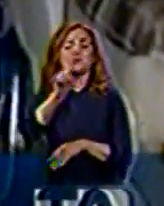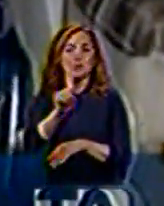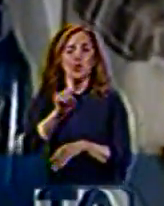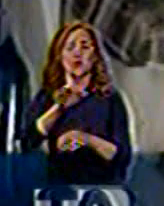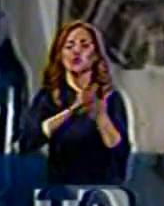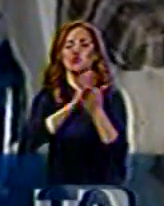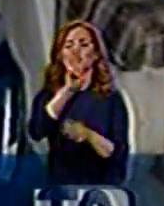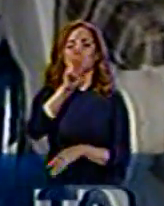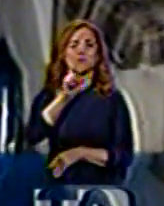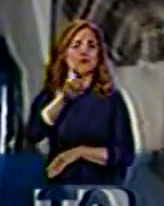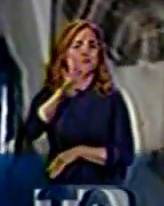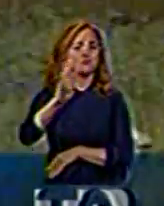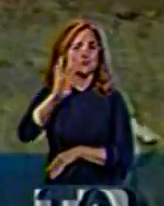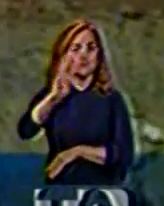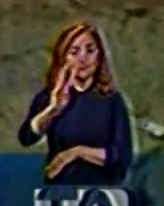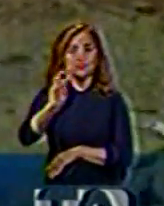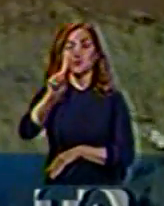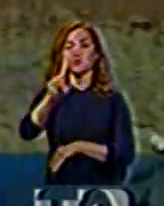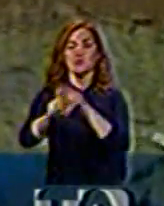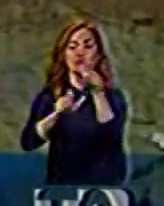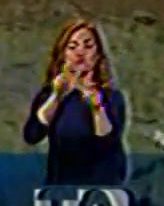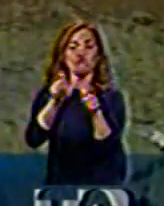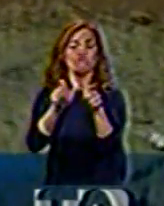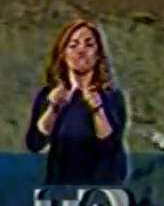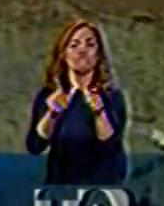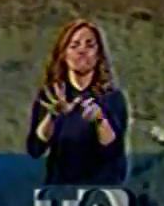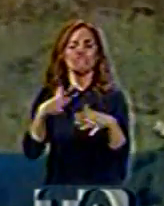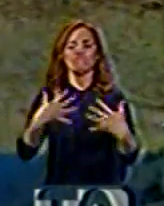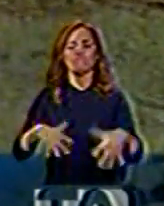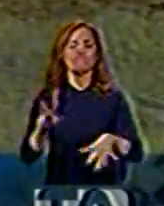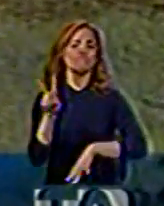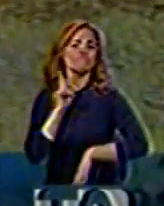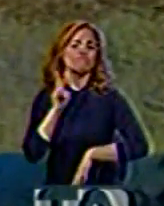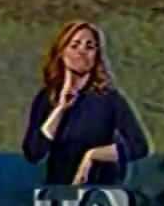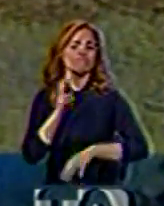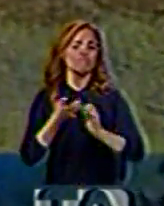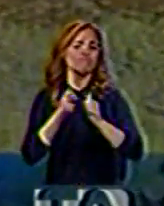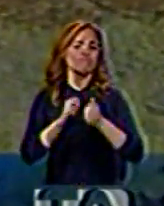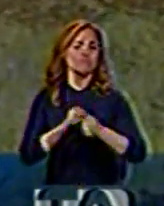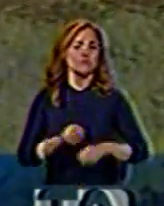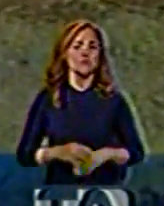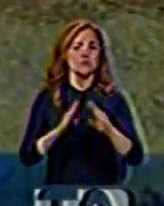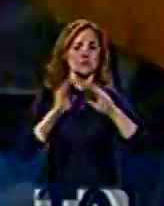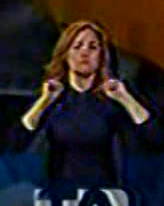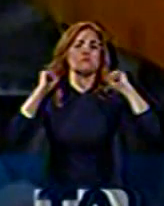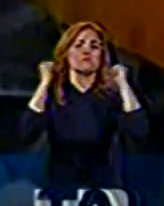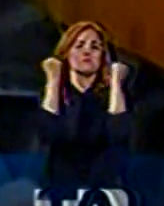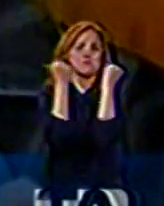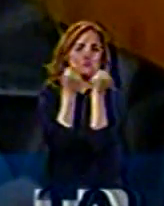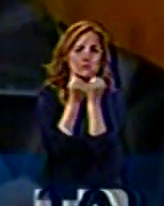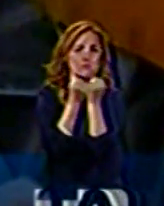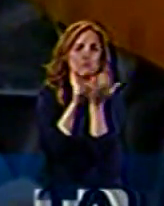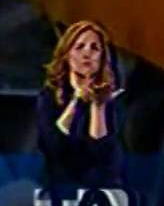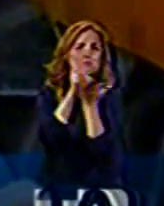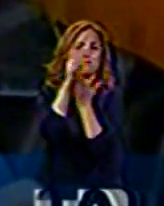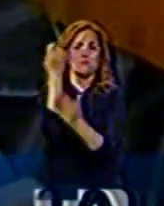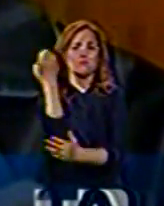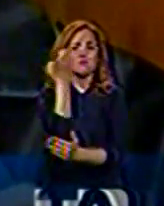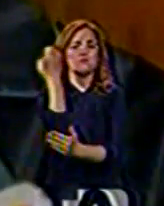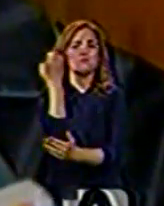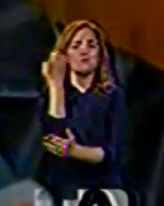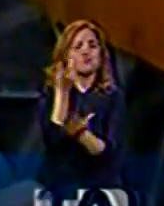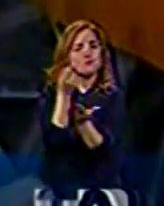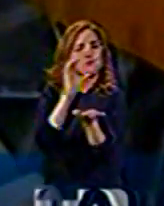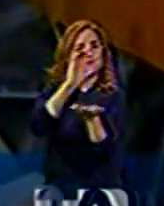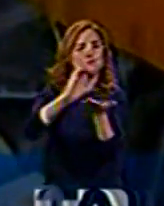personas sufrieron los estragos del invierno aquí en la provincia de Los Ríos. Ya el MIES ha entregado el bono de emergencia